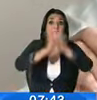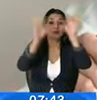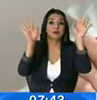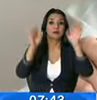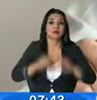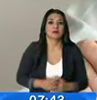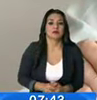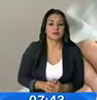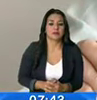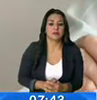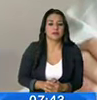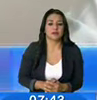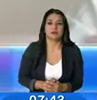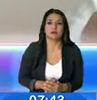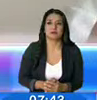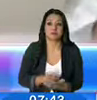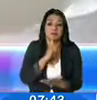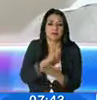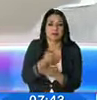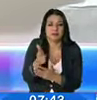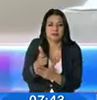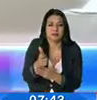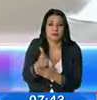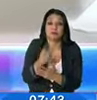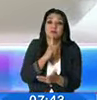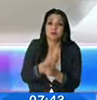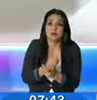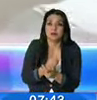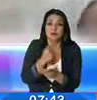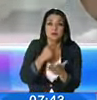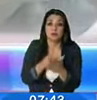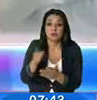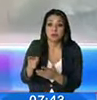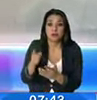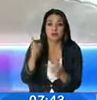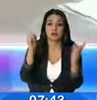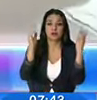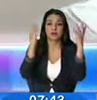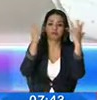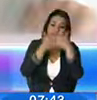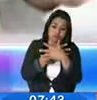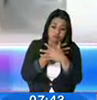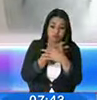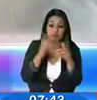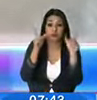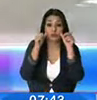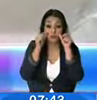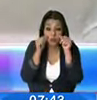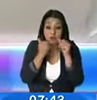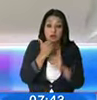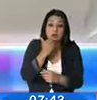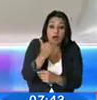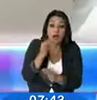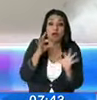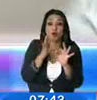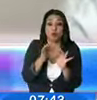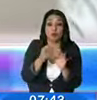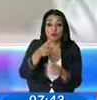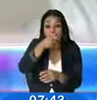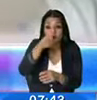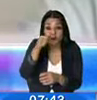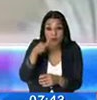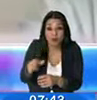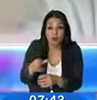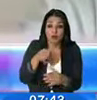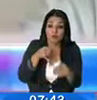orientada. Es decir, no estaba con falta de conciencia, ni disminuida la conciencia, no estaba ultrajada. No le